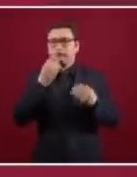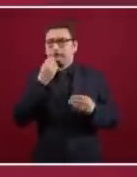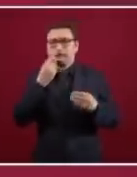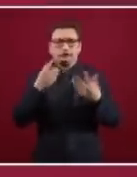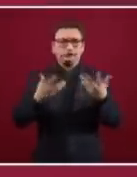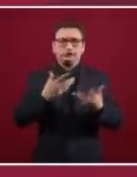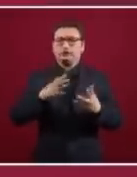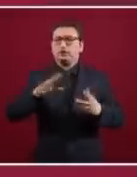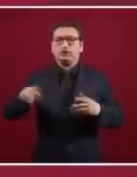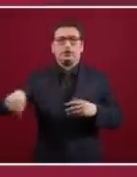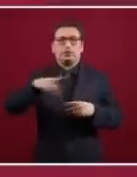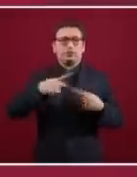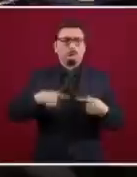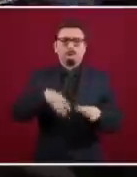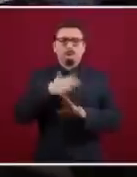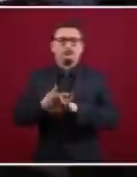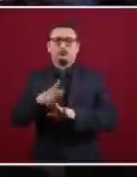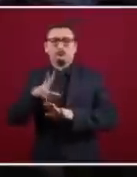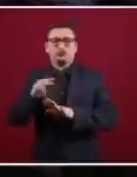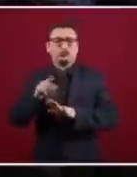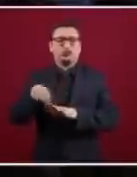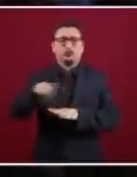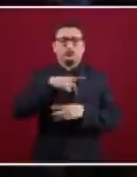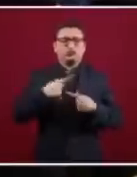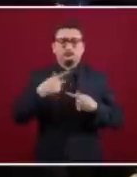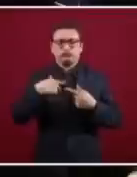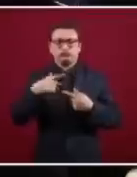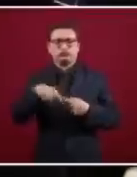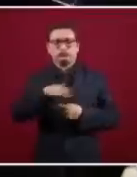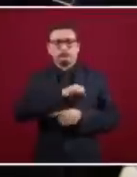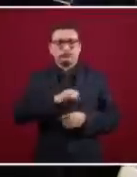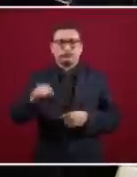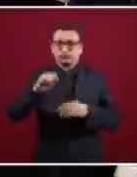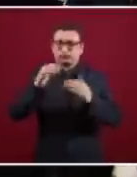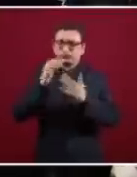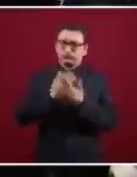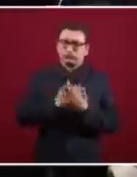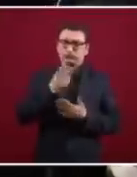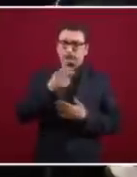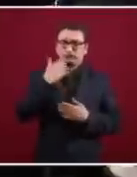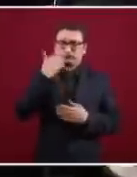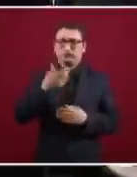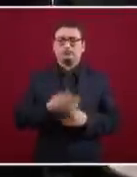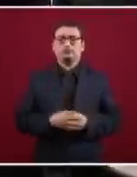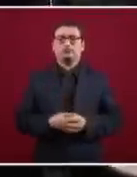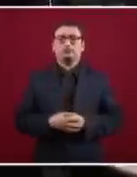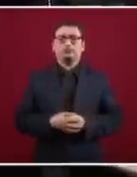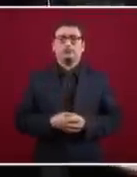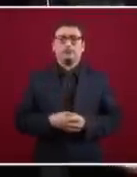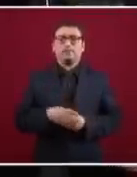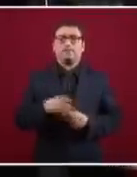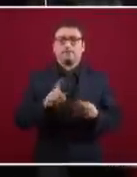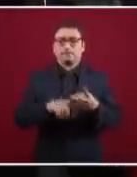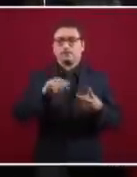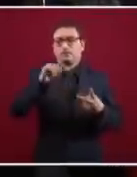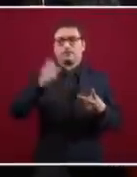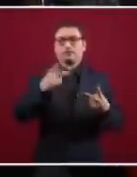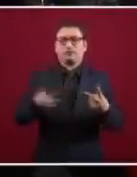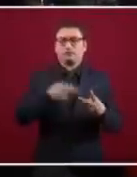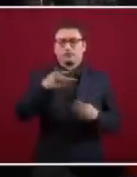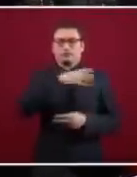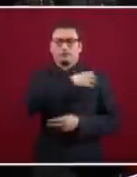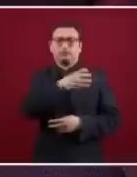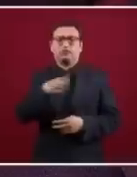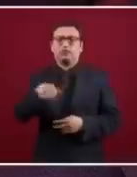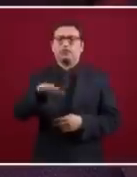contra de la población eso es lo que se está cuidando dentro del estrategia y mi segunda pregunta general ya se